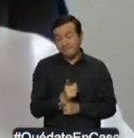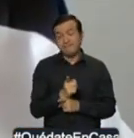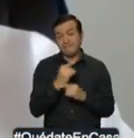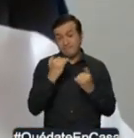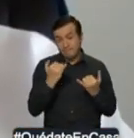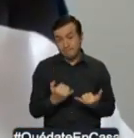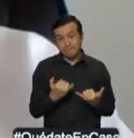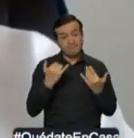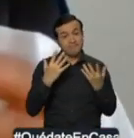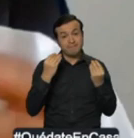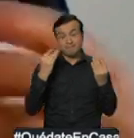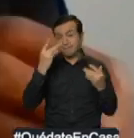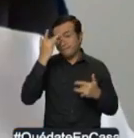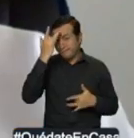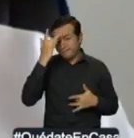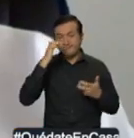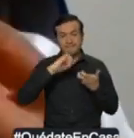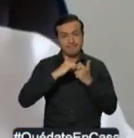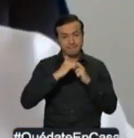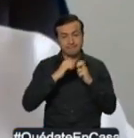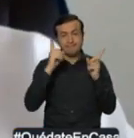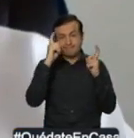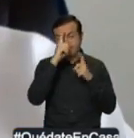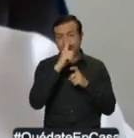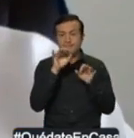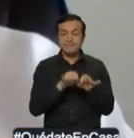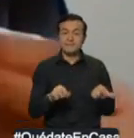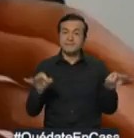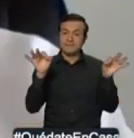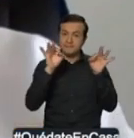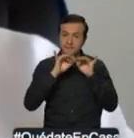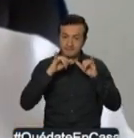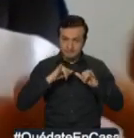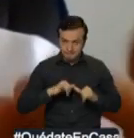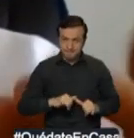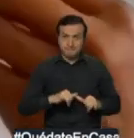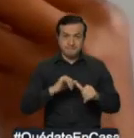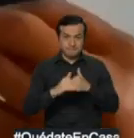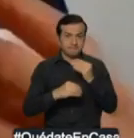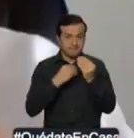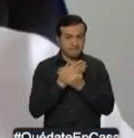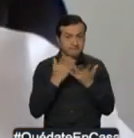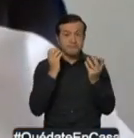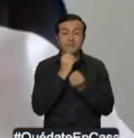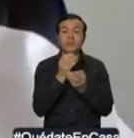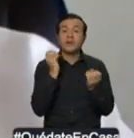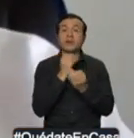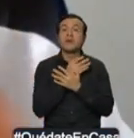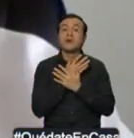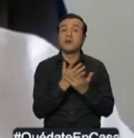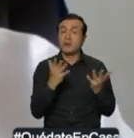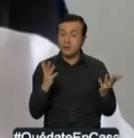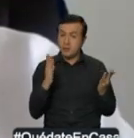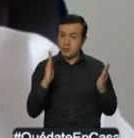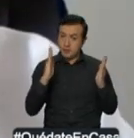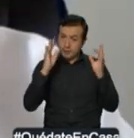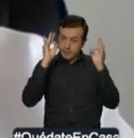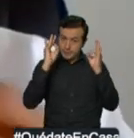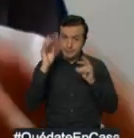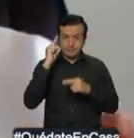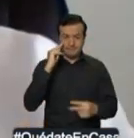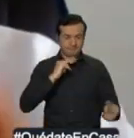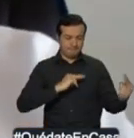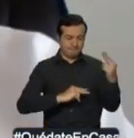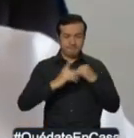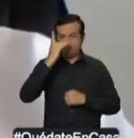ocurre toda epidemia lo importante es estar prevenidos y tener información que nos permita analizar y